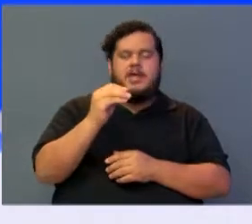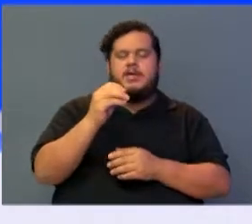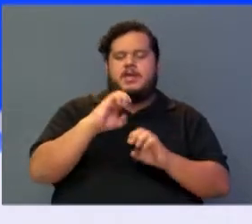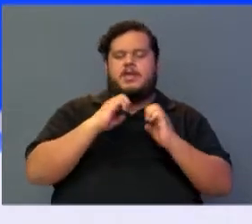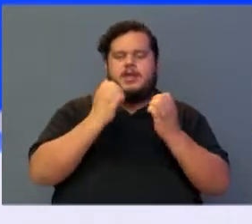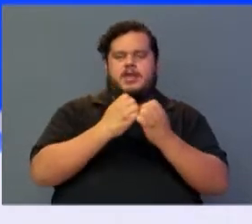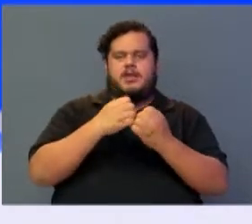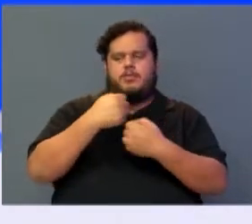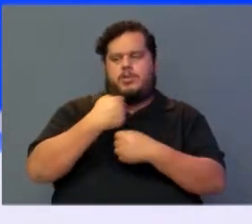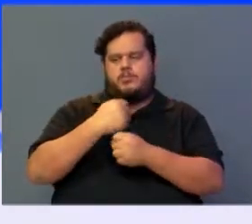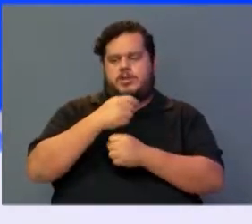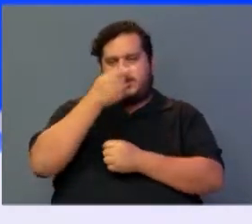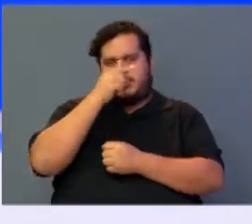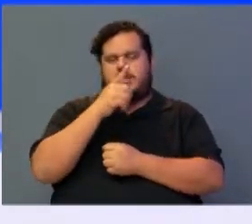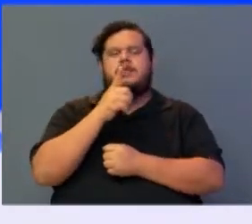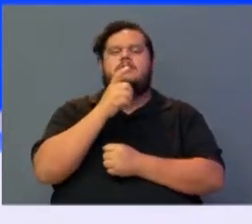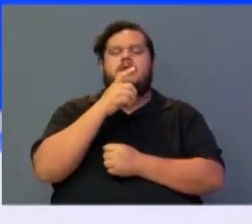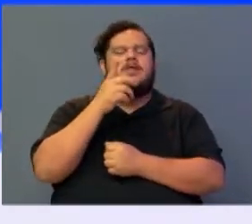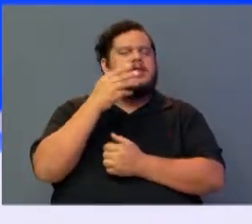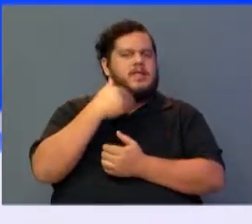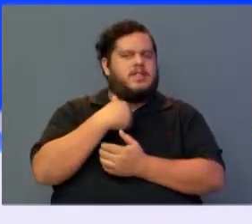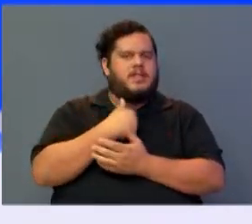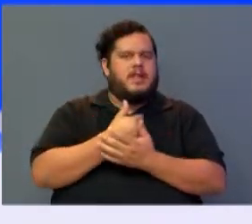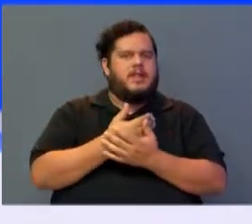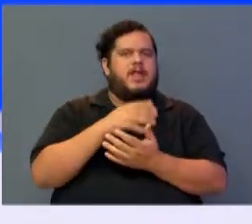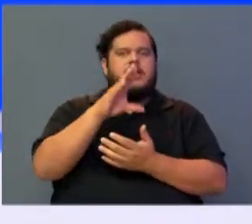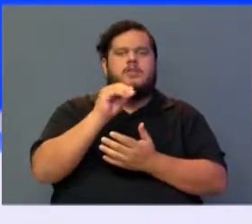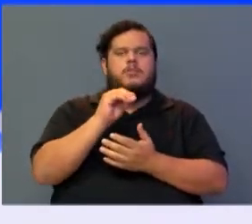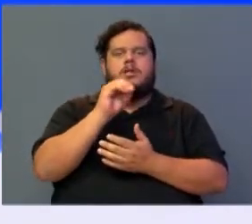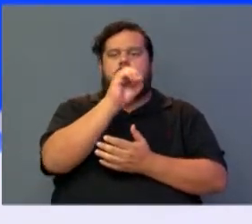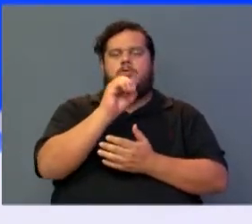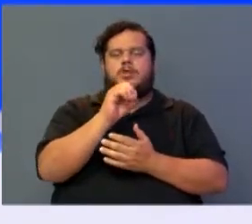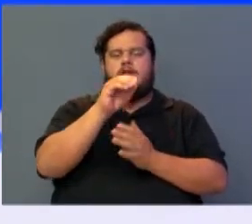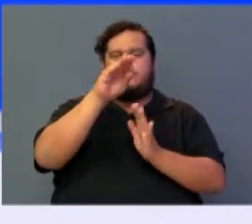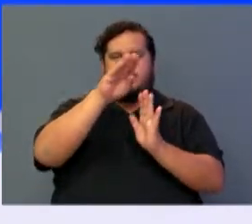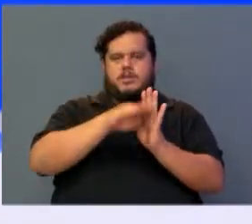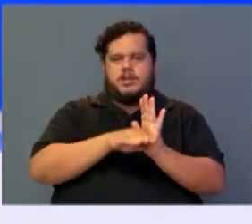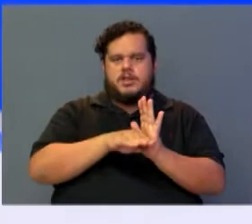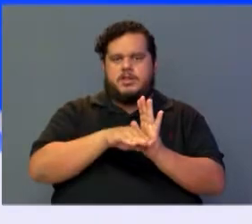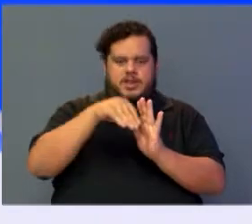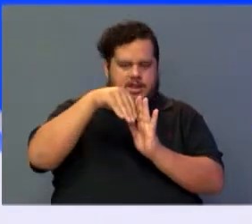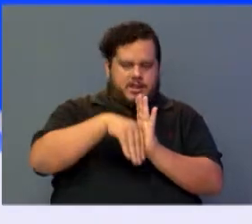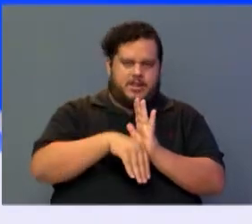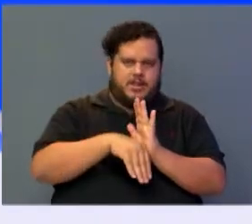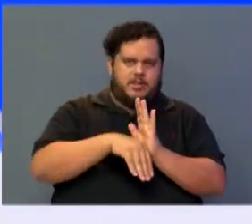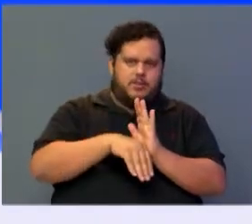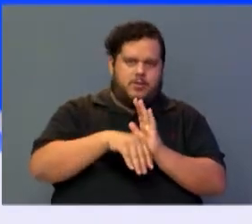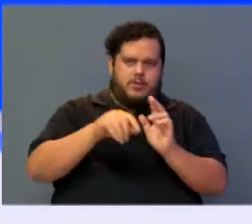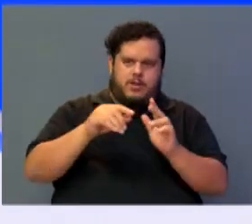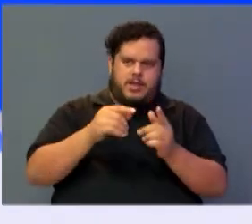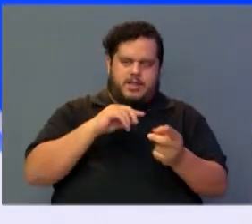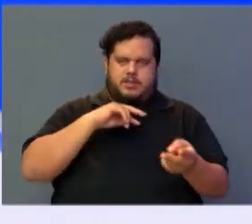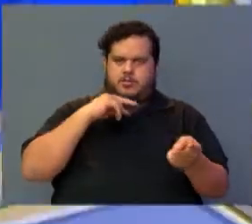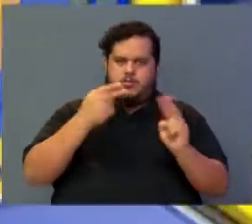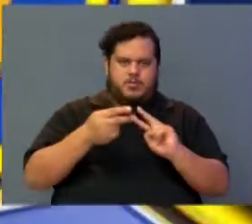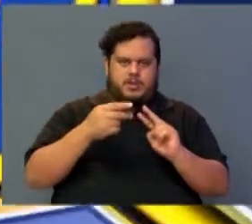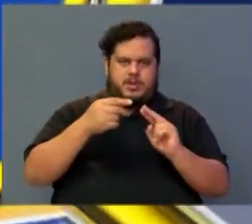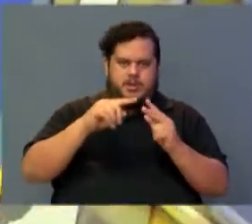Municipal Grecia para definir quién tiene 50% del descenso en su contra a partir del próximo domingo.